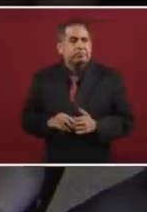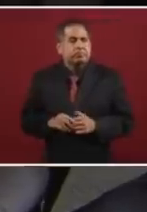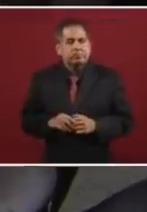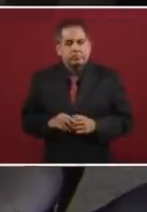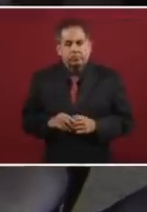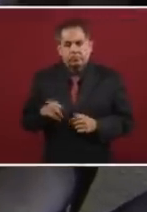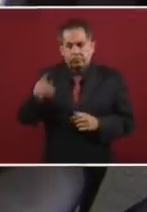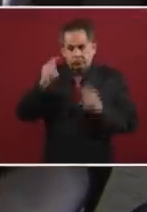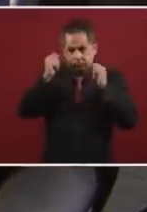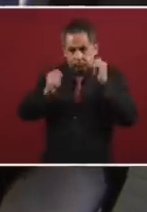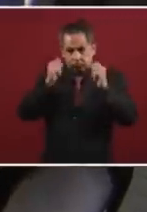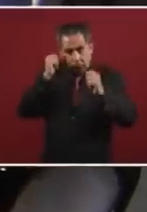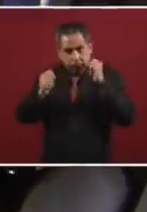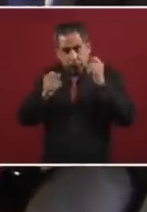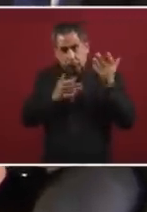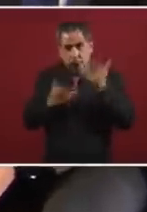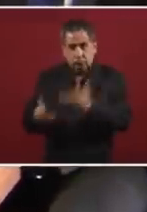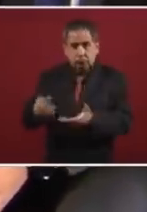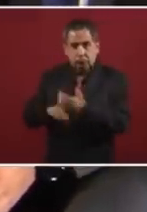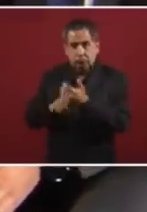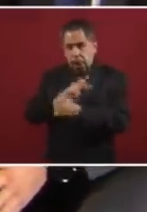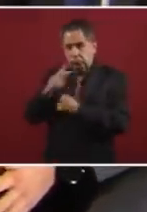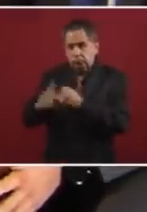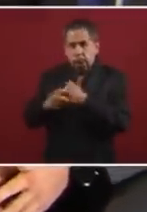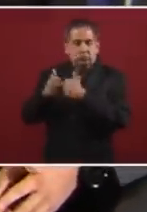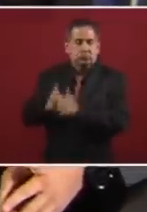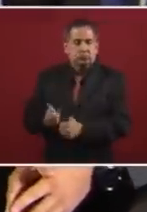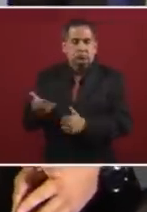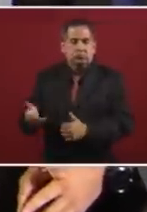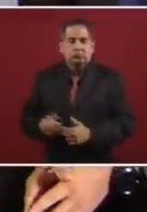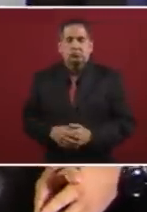los turistas en nuestro país